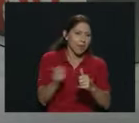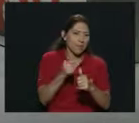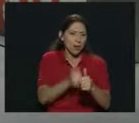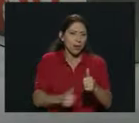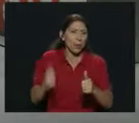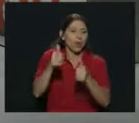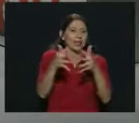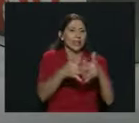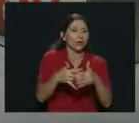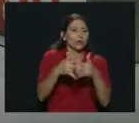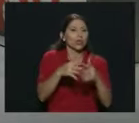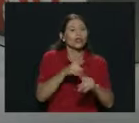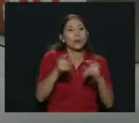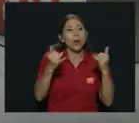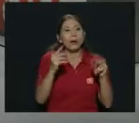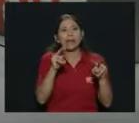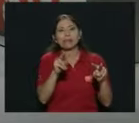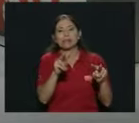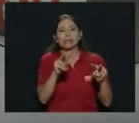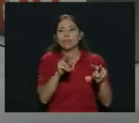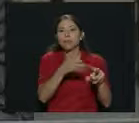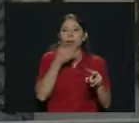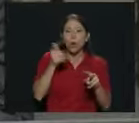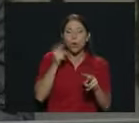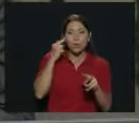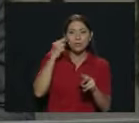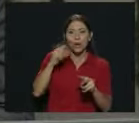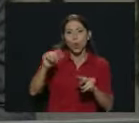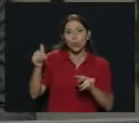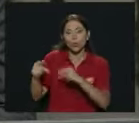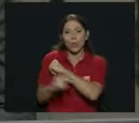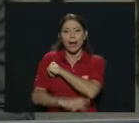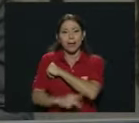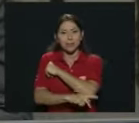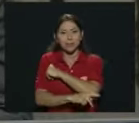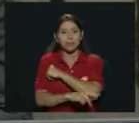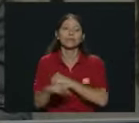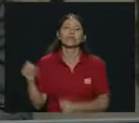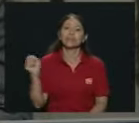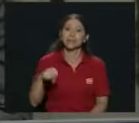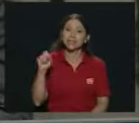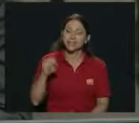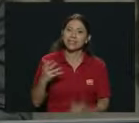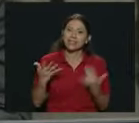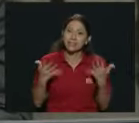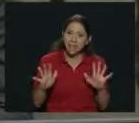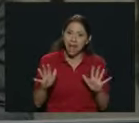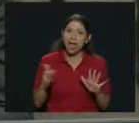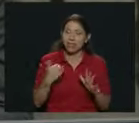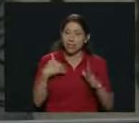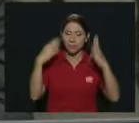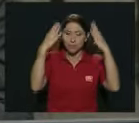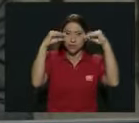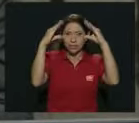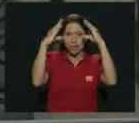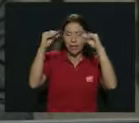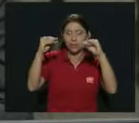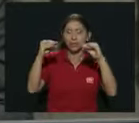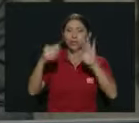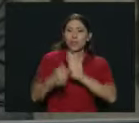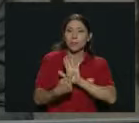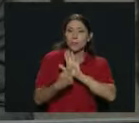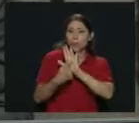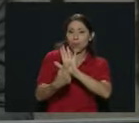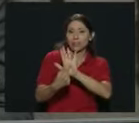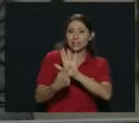a reconsiderar otros destinos. Sí, precisamente. De hecho, también tenemos ya datos que muestran que los incentivos,